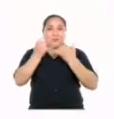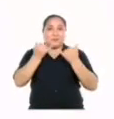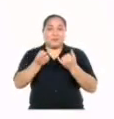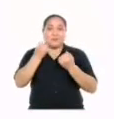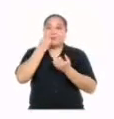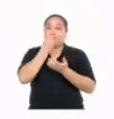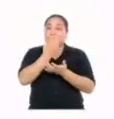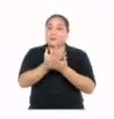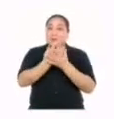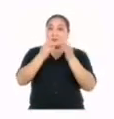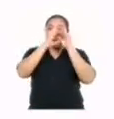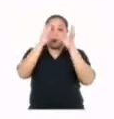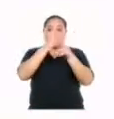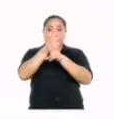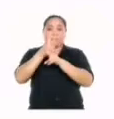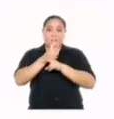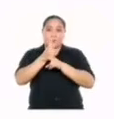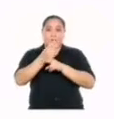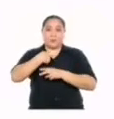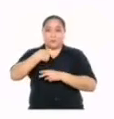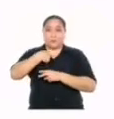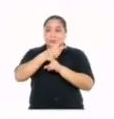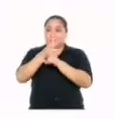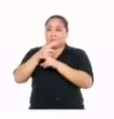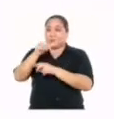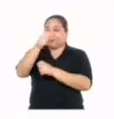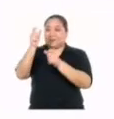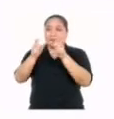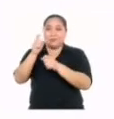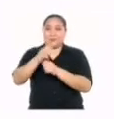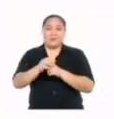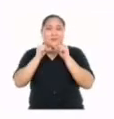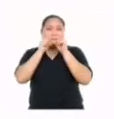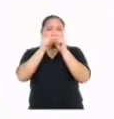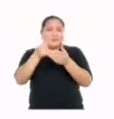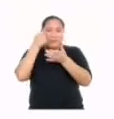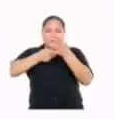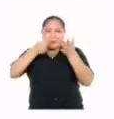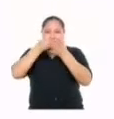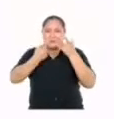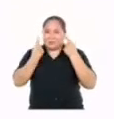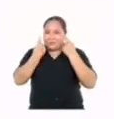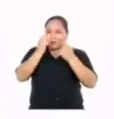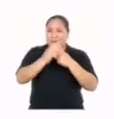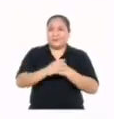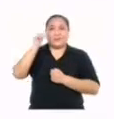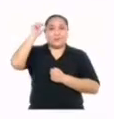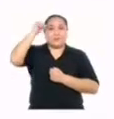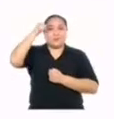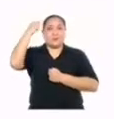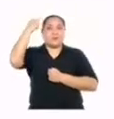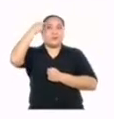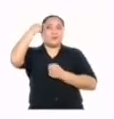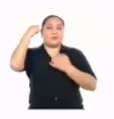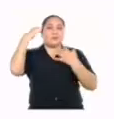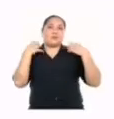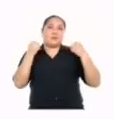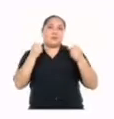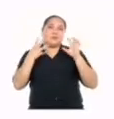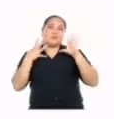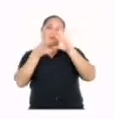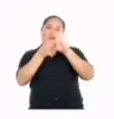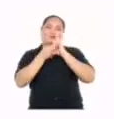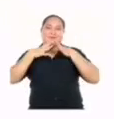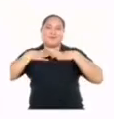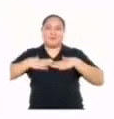Hoy es un buen día para cuidarnos y cuidar de los nuestros. Sigue dando lo mejor de ti y recuerda, una mente sana va